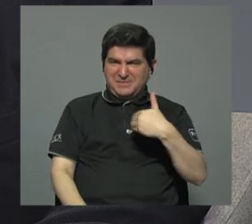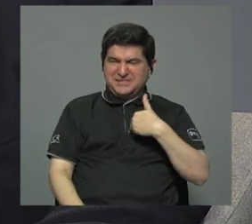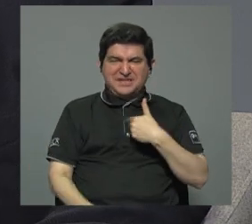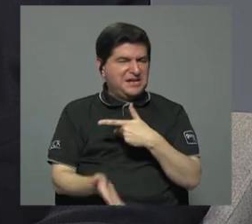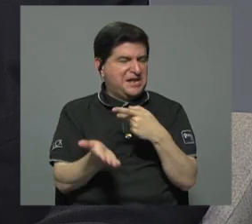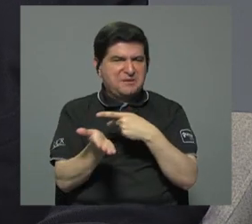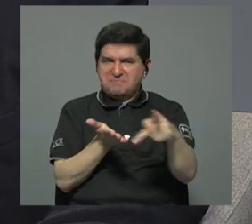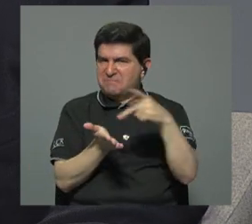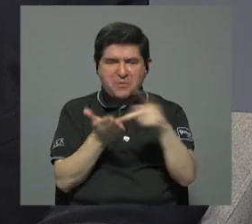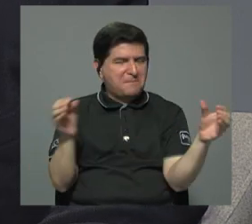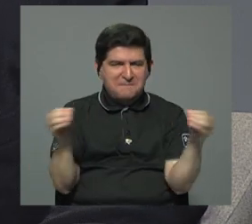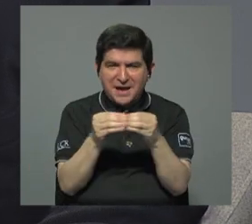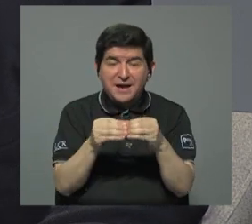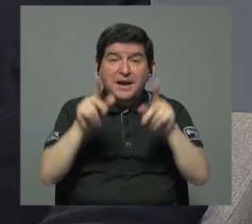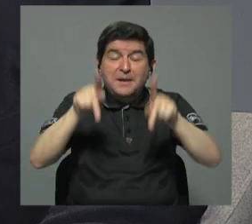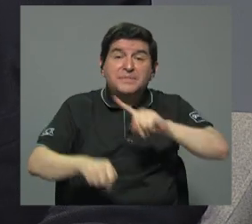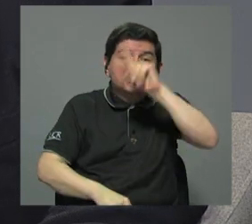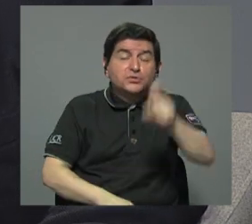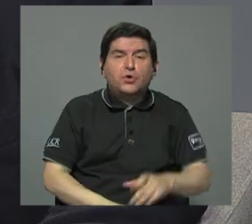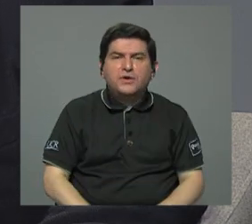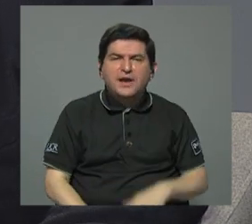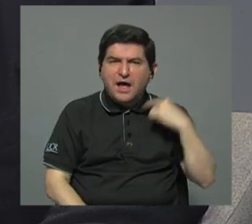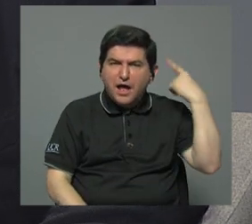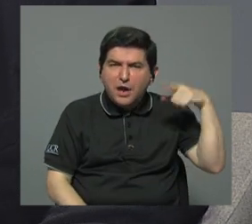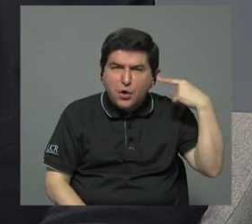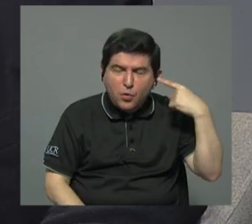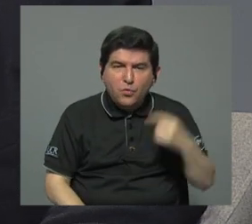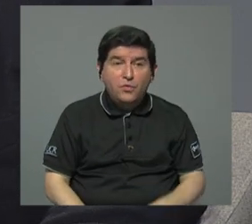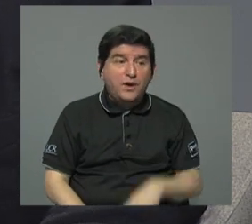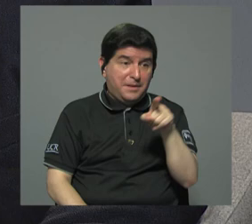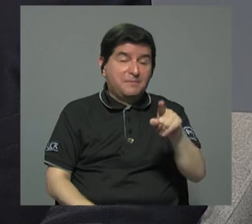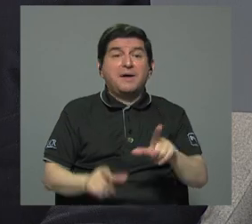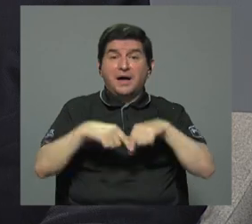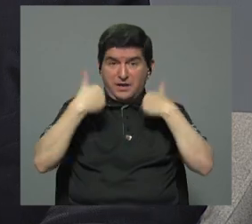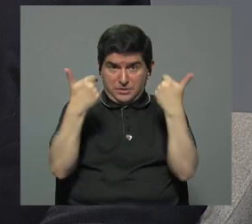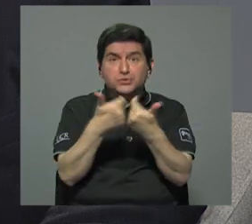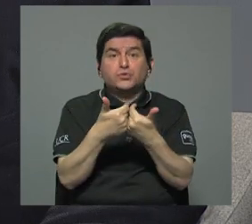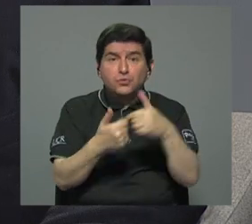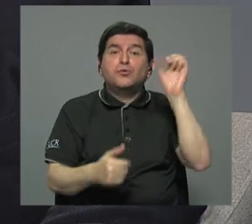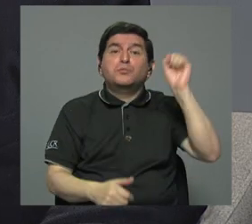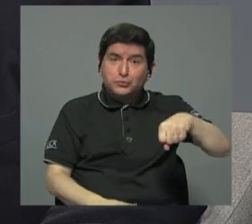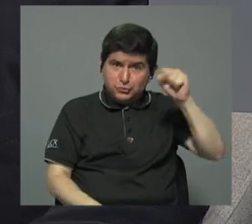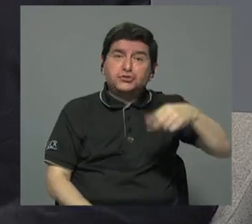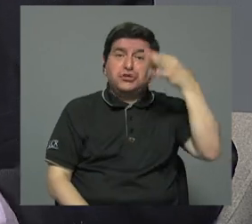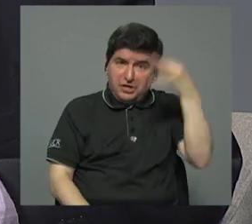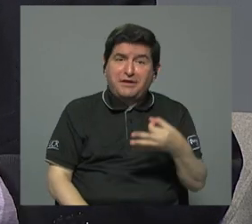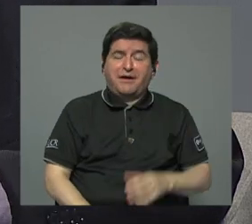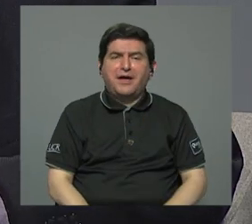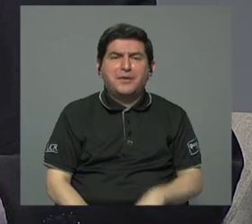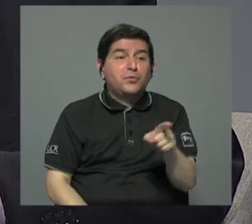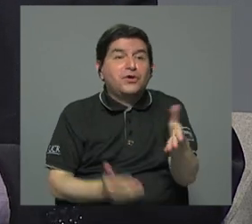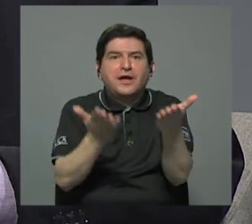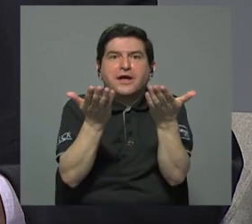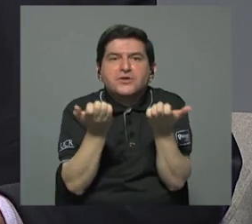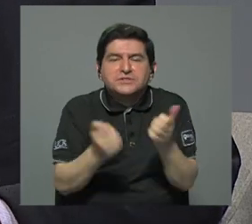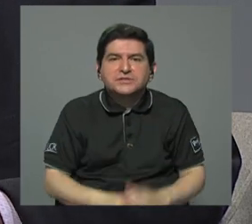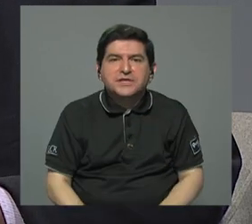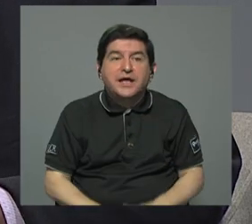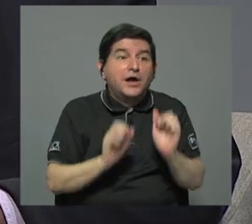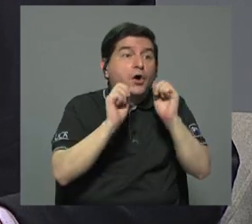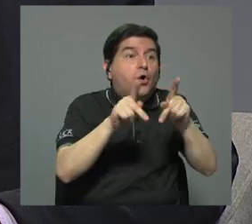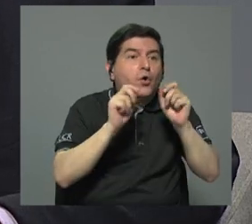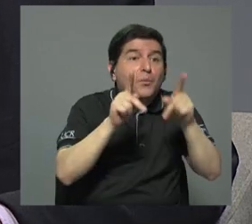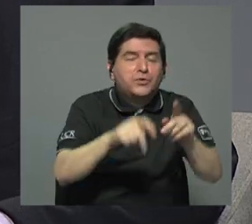más. Entonces, la persona que nos preguntaba si es descabellado, bueno, para estos grandes sectores empresariales es descabellado, por lo que andan buscando es cualquier puerta